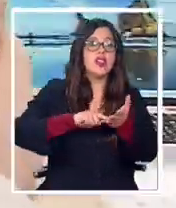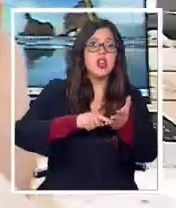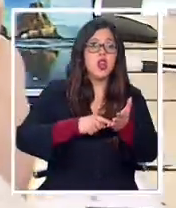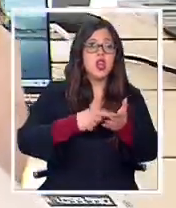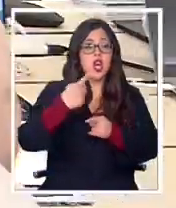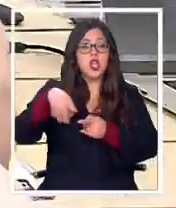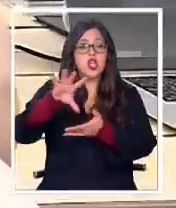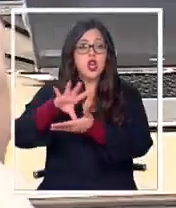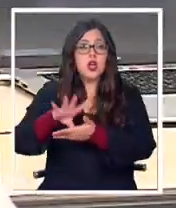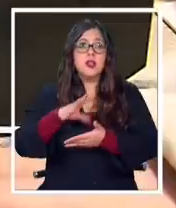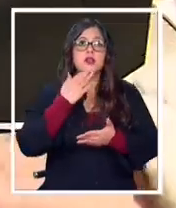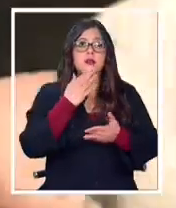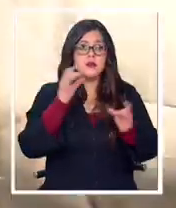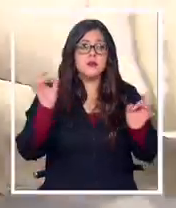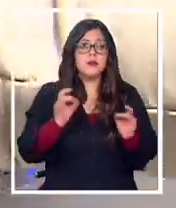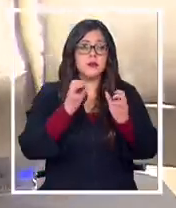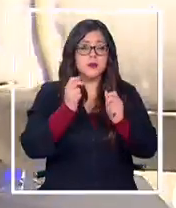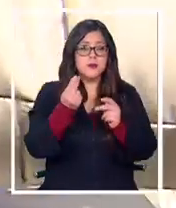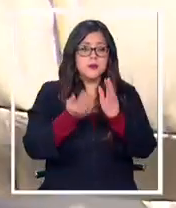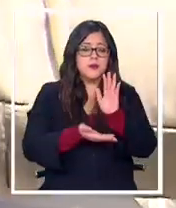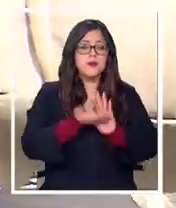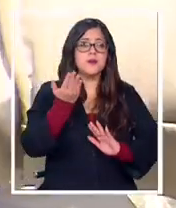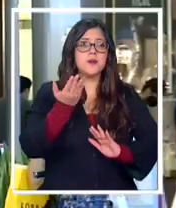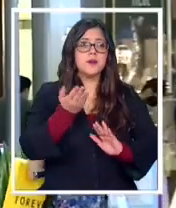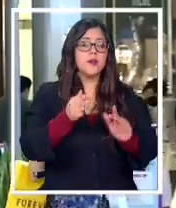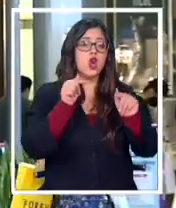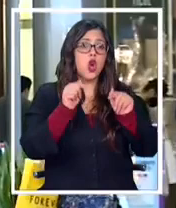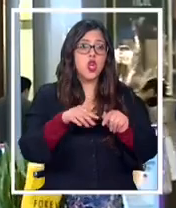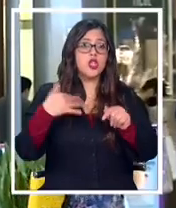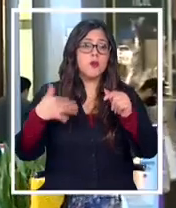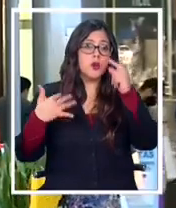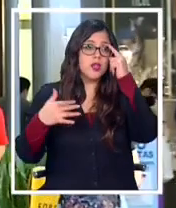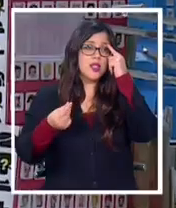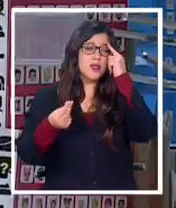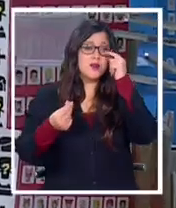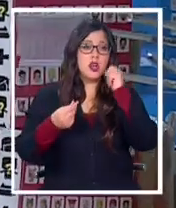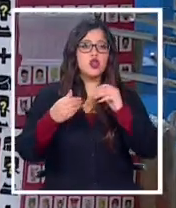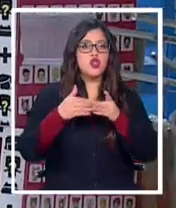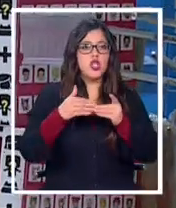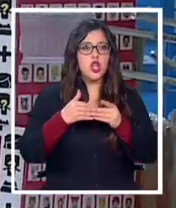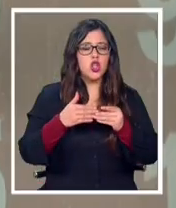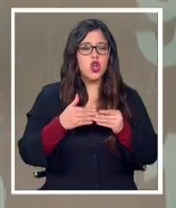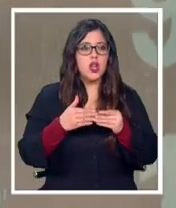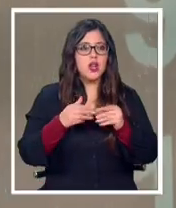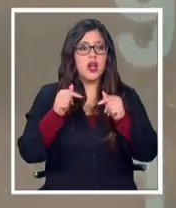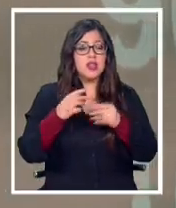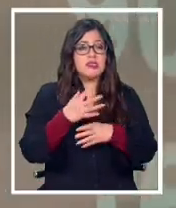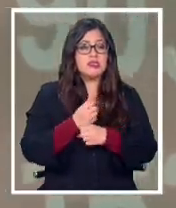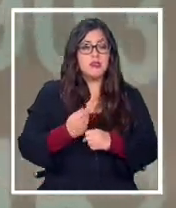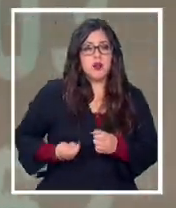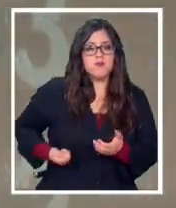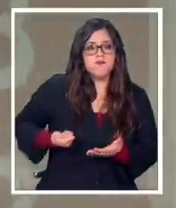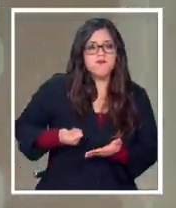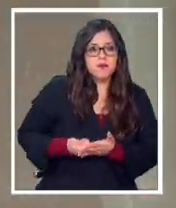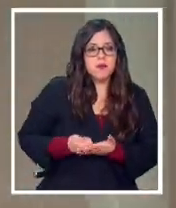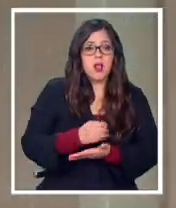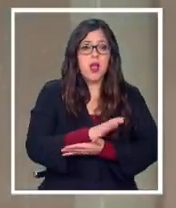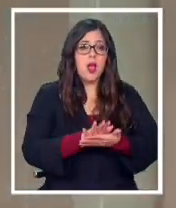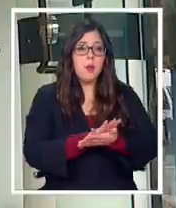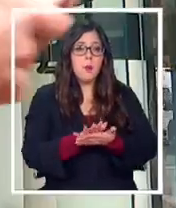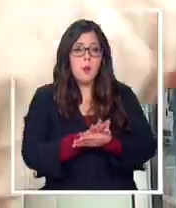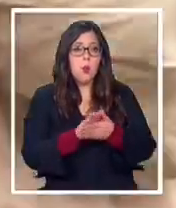desde el extranjero también podrían elevar su valor con este histórico precio del dólar. Presiones para el bolsillo que, por